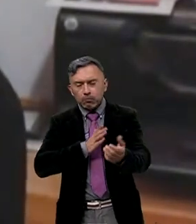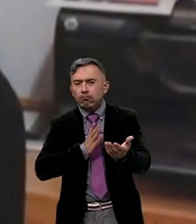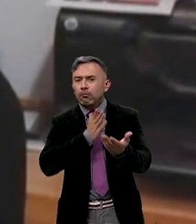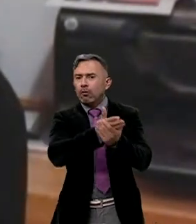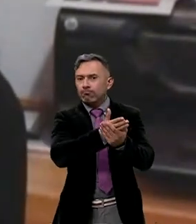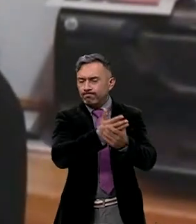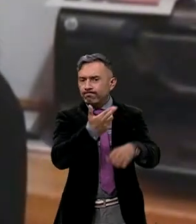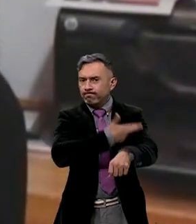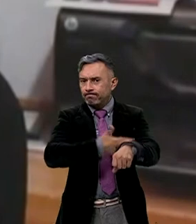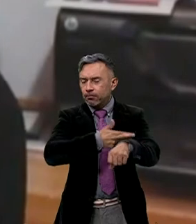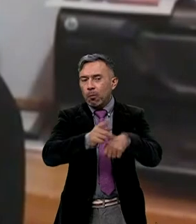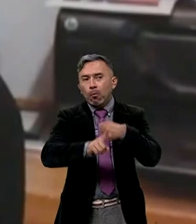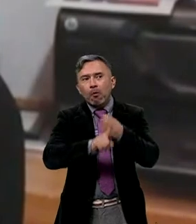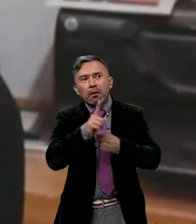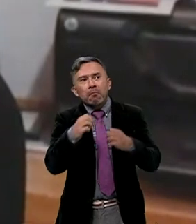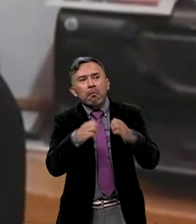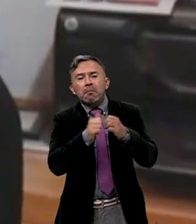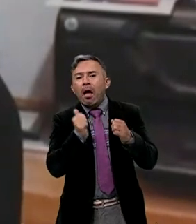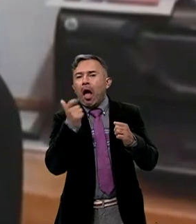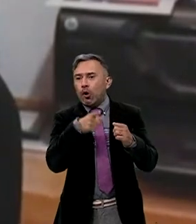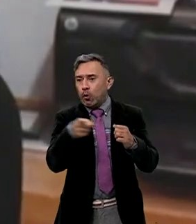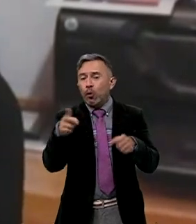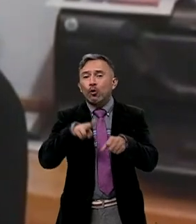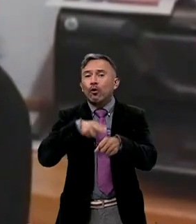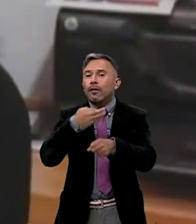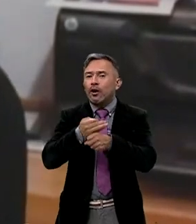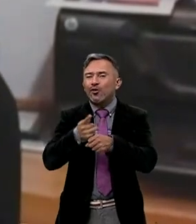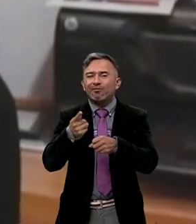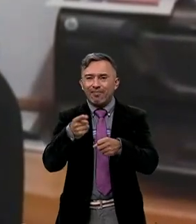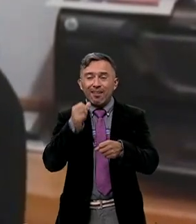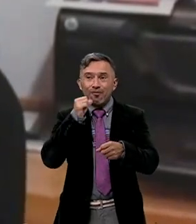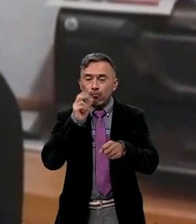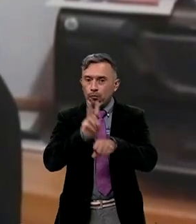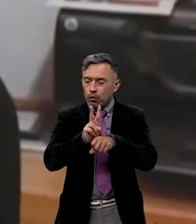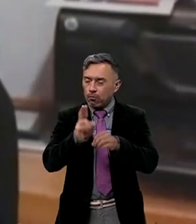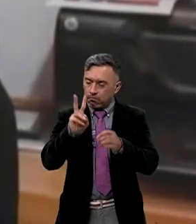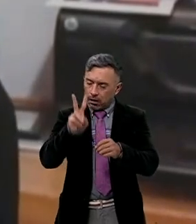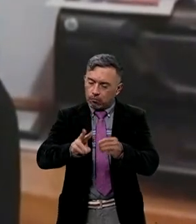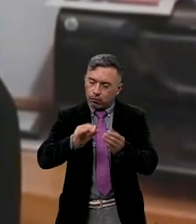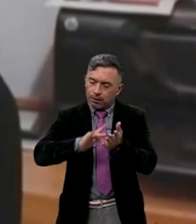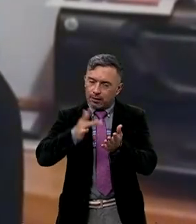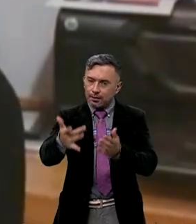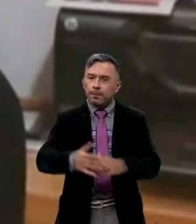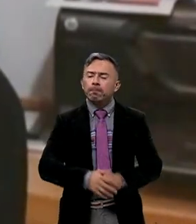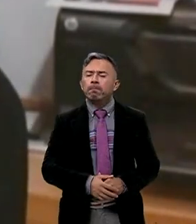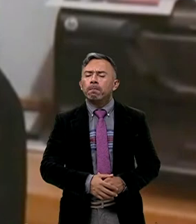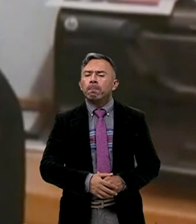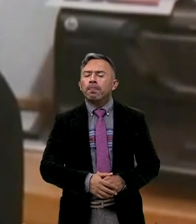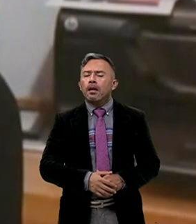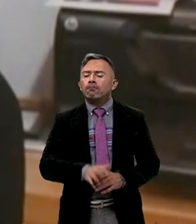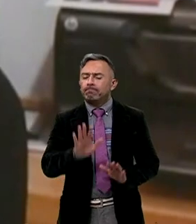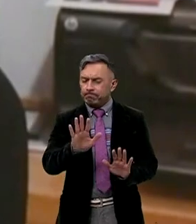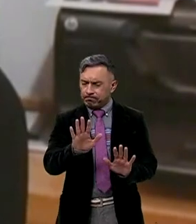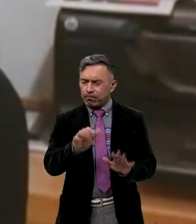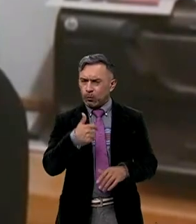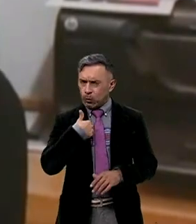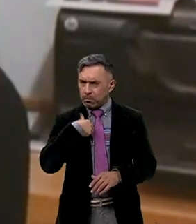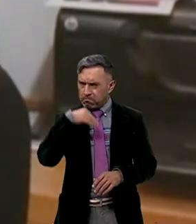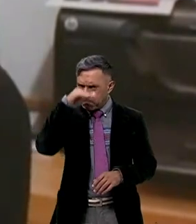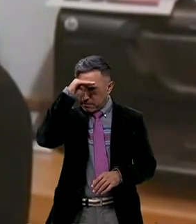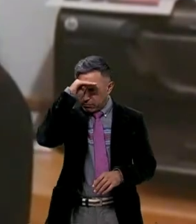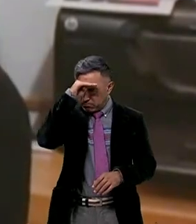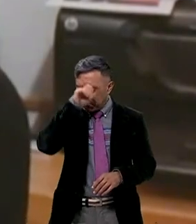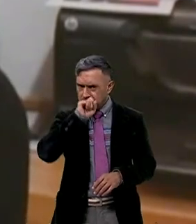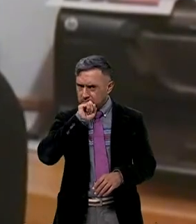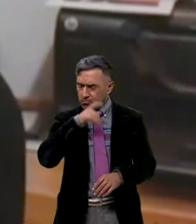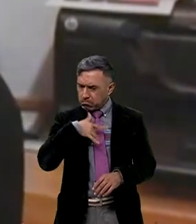algún tipo de circunstancia entonces de verdad muchísimas gracias ahora yo también pienso que la consulta popular fue